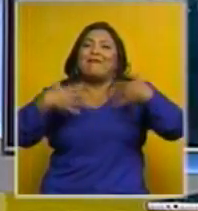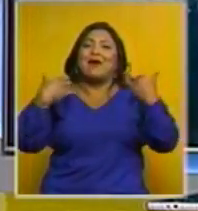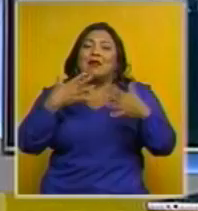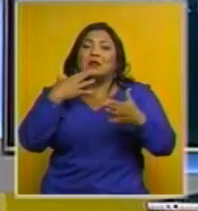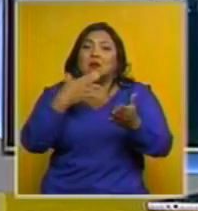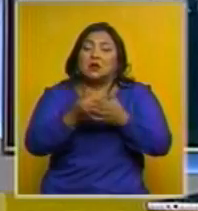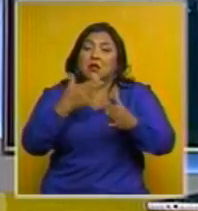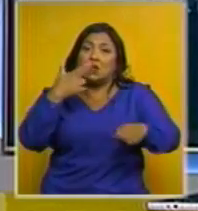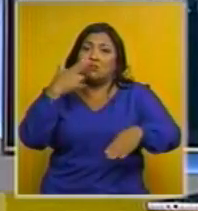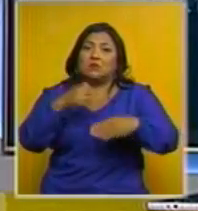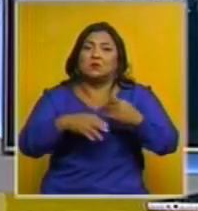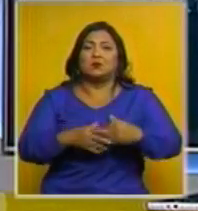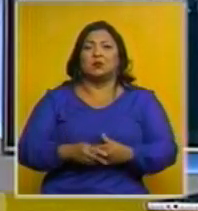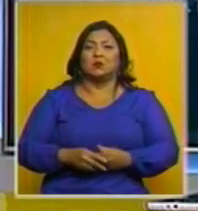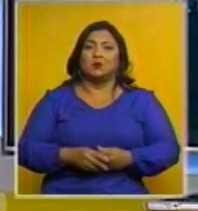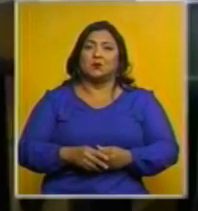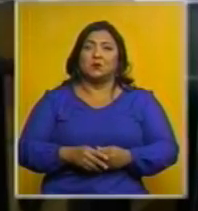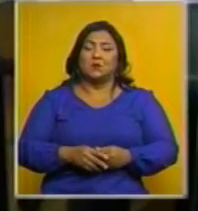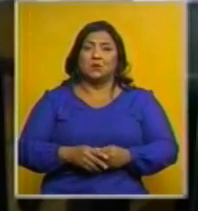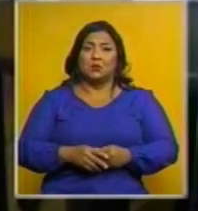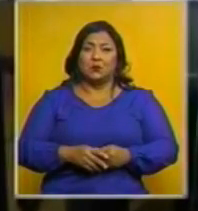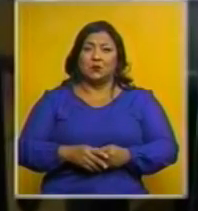artesanal.